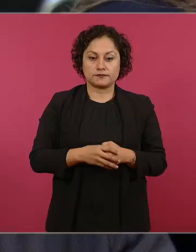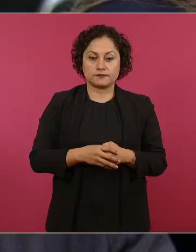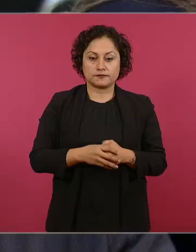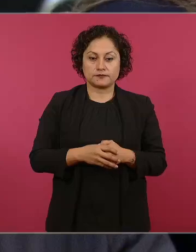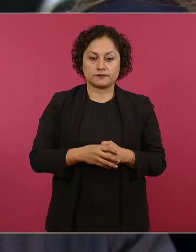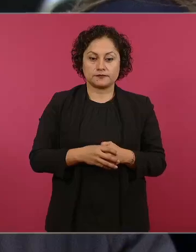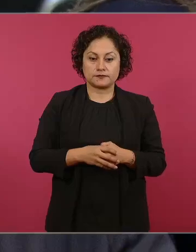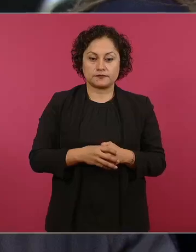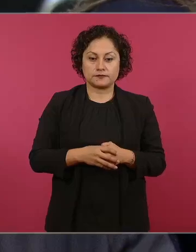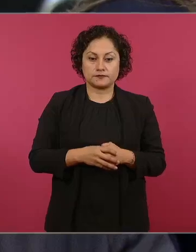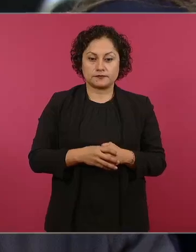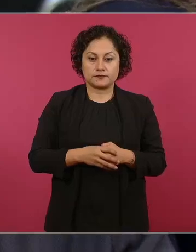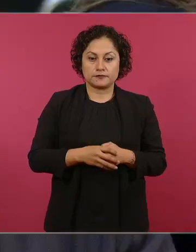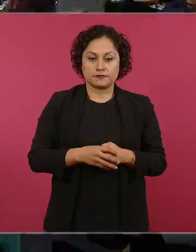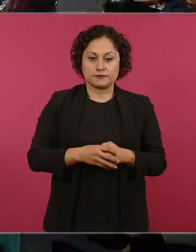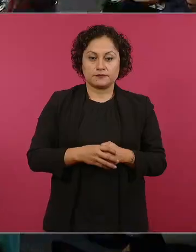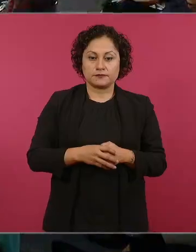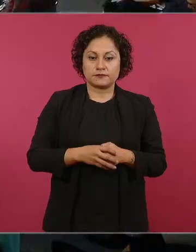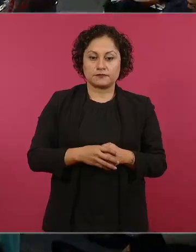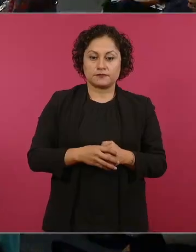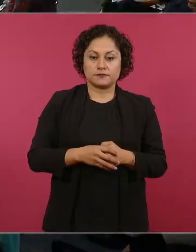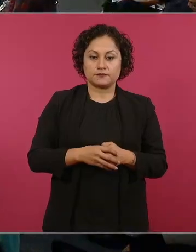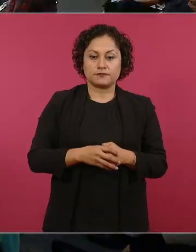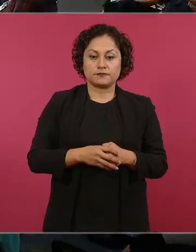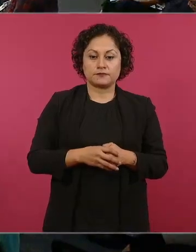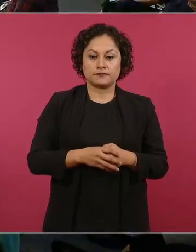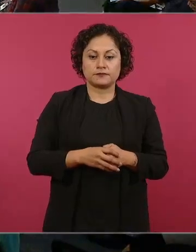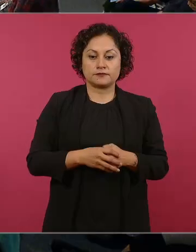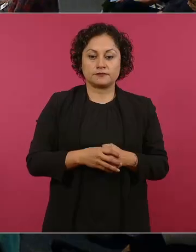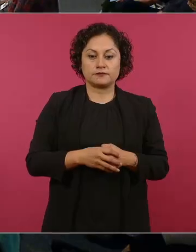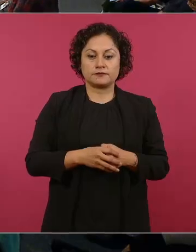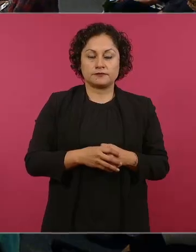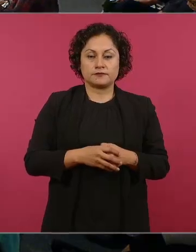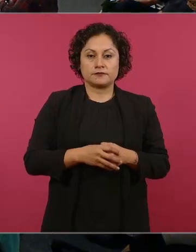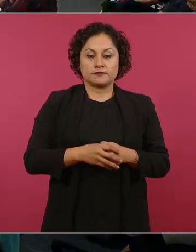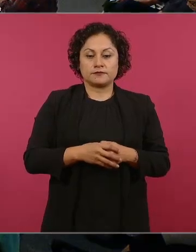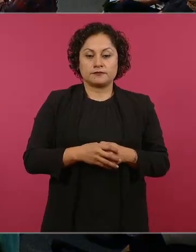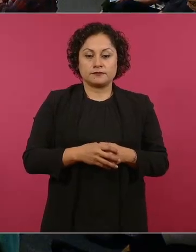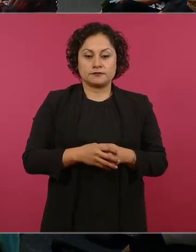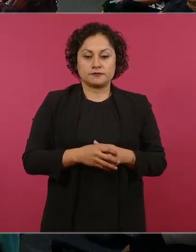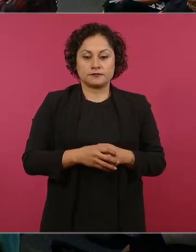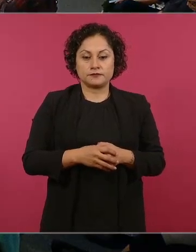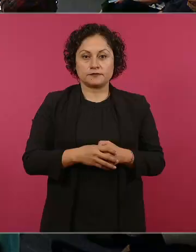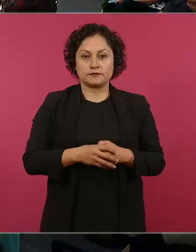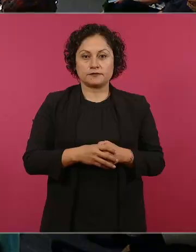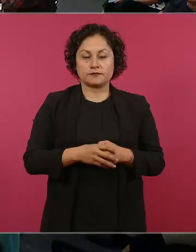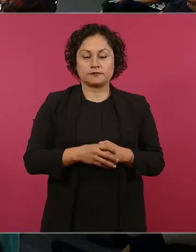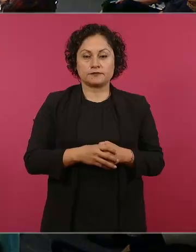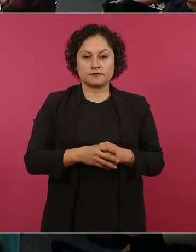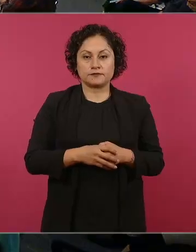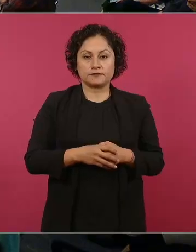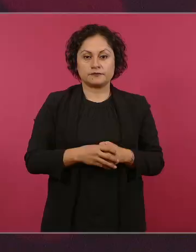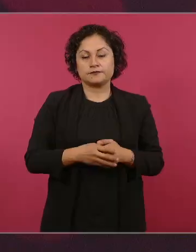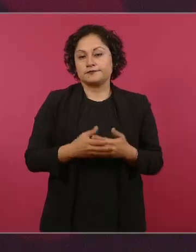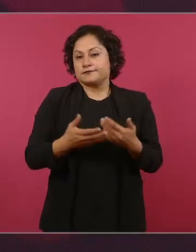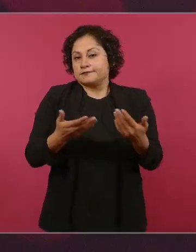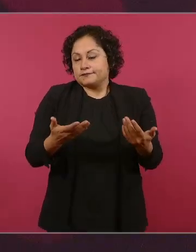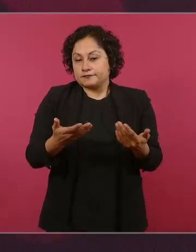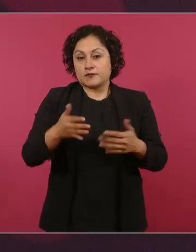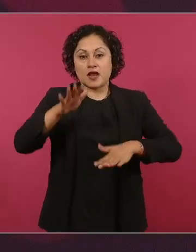FBI. Entonces, pues sí, sería como imposible que el presidente Biden no supiera. Es que no es como uno imagina,